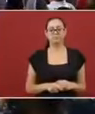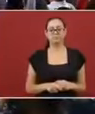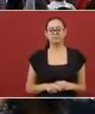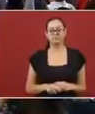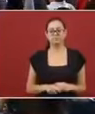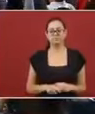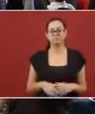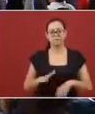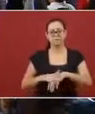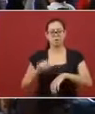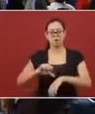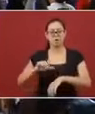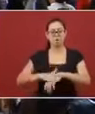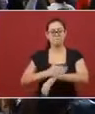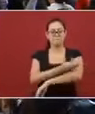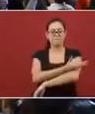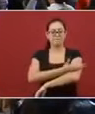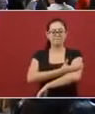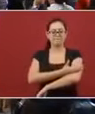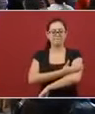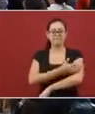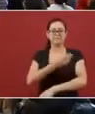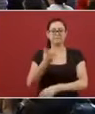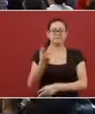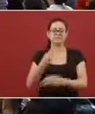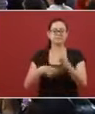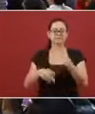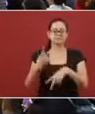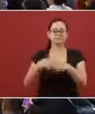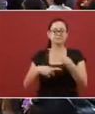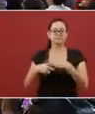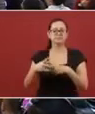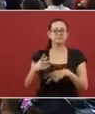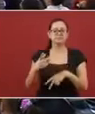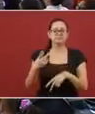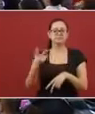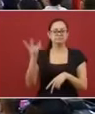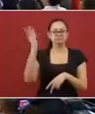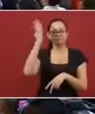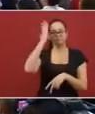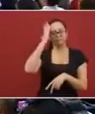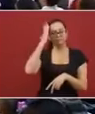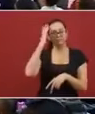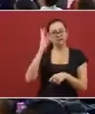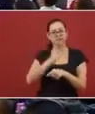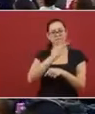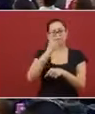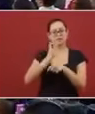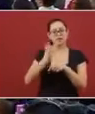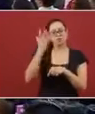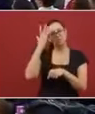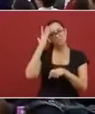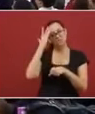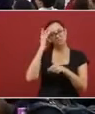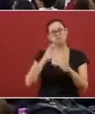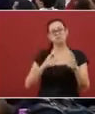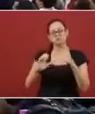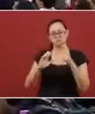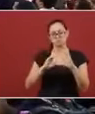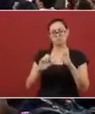más tarde, van a estar con ustedes el secretario y el subsecretario de